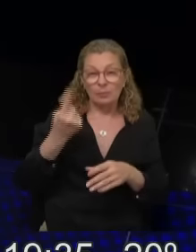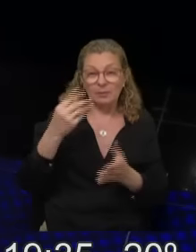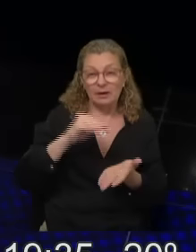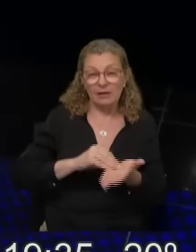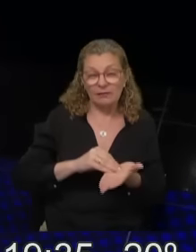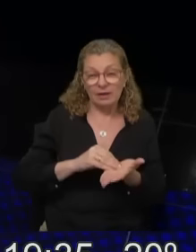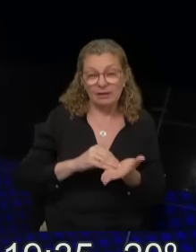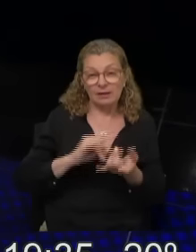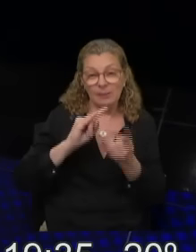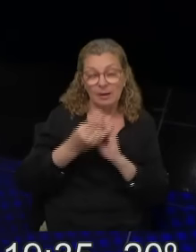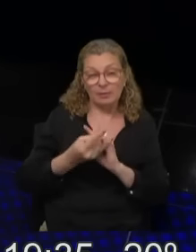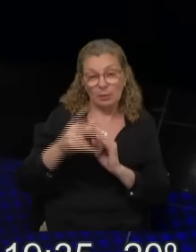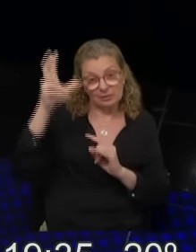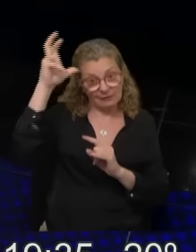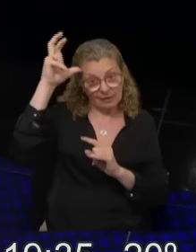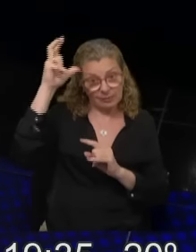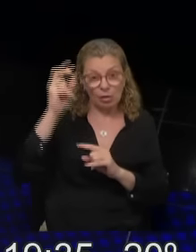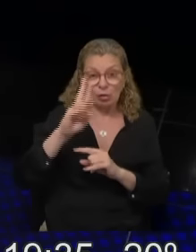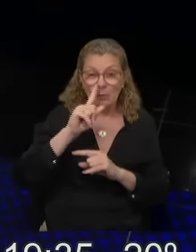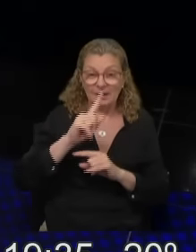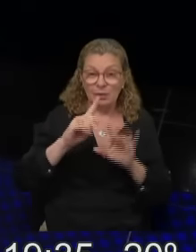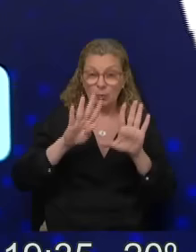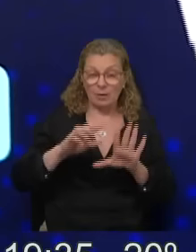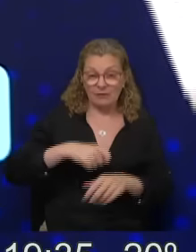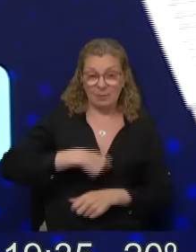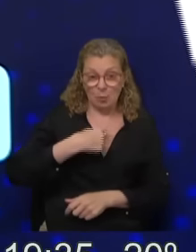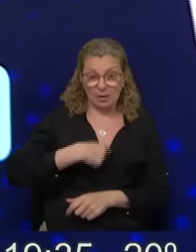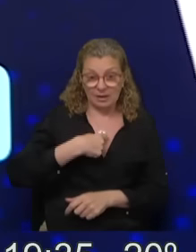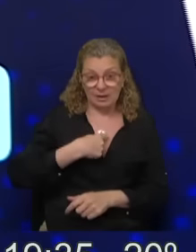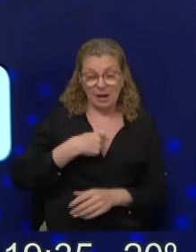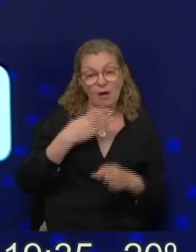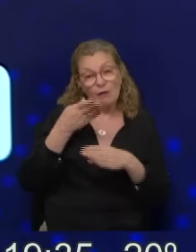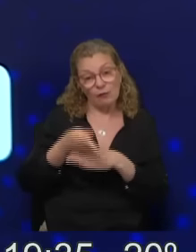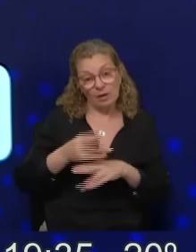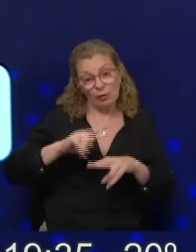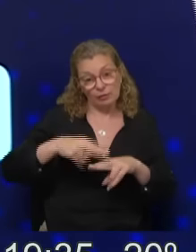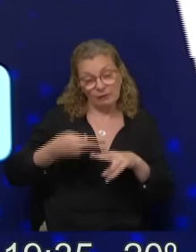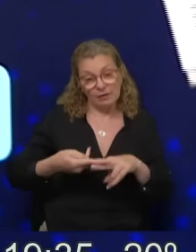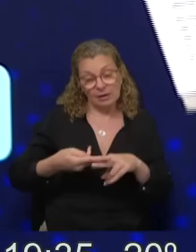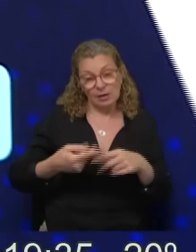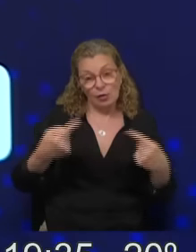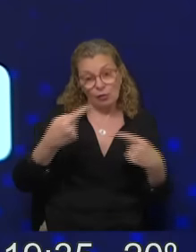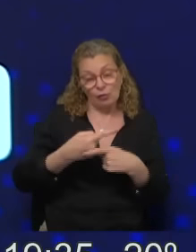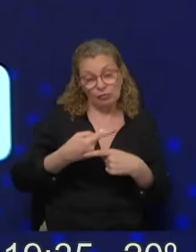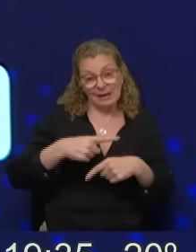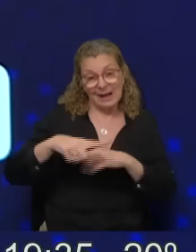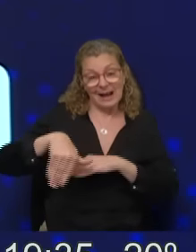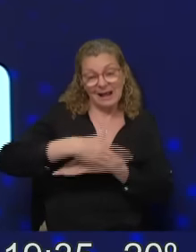con mayoría parlamentaria Tabaré Vázquez. En el 2009, José Mujica tuvo que ir a balotaje con la calle Herrera.